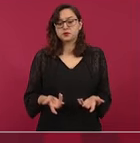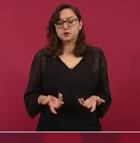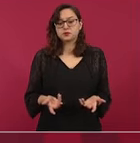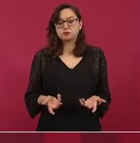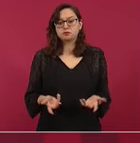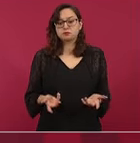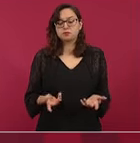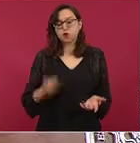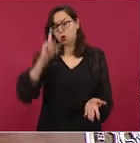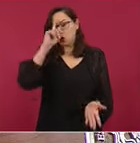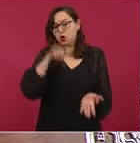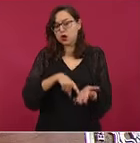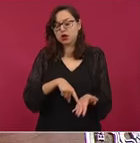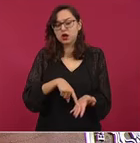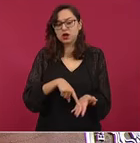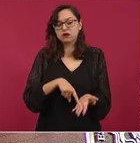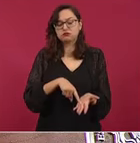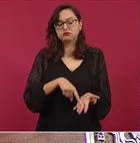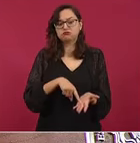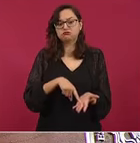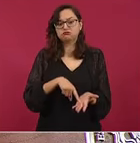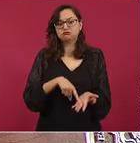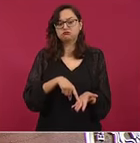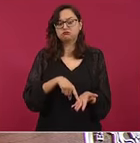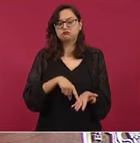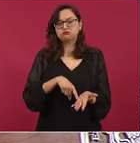la mejor manera de